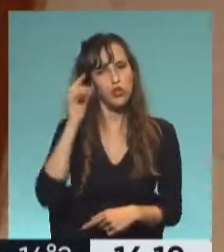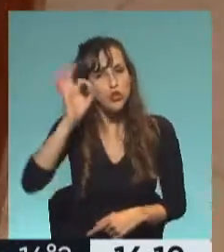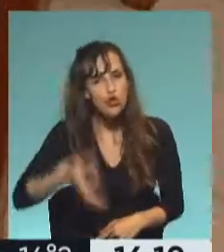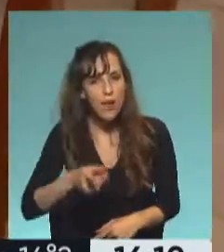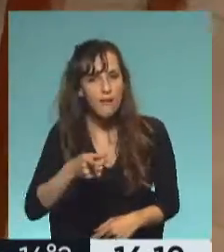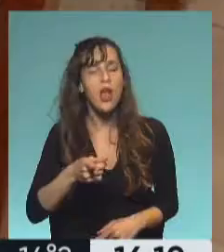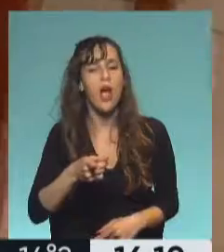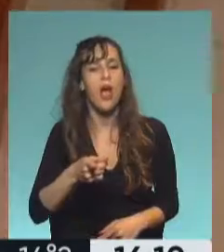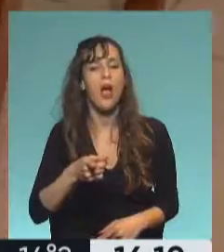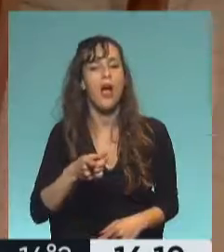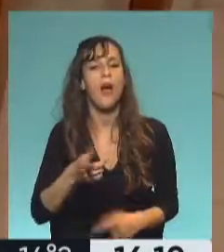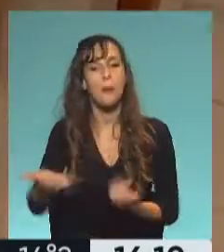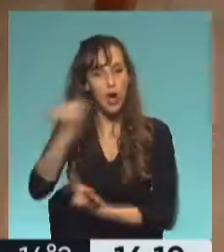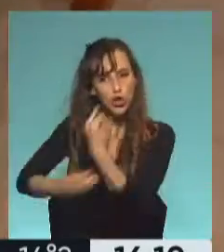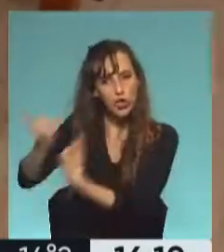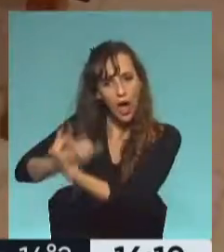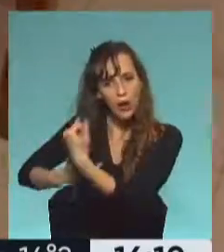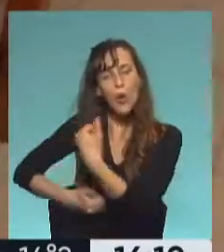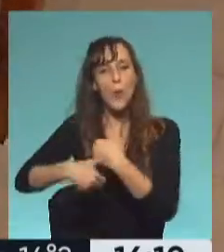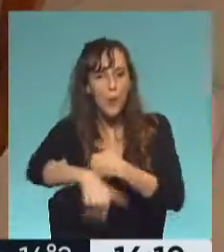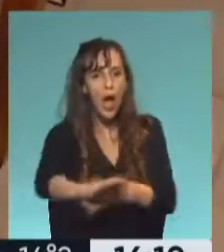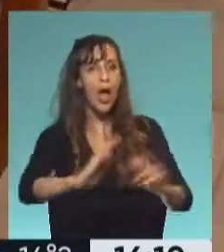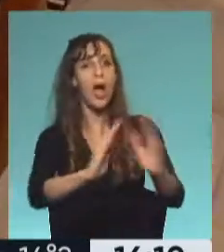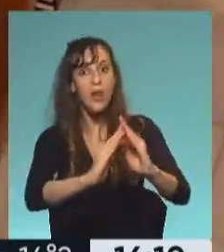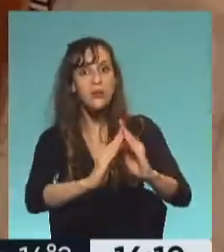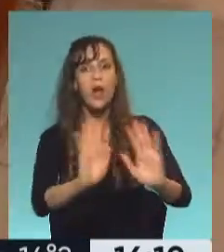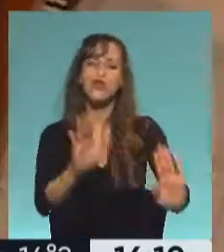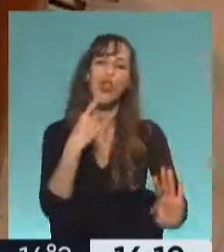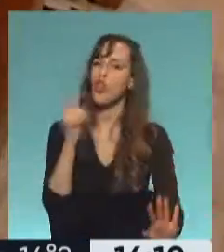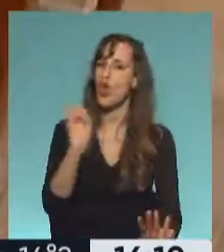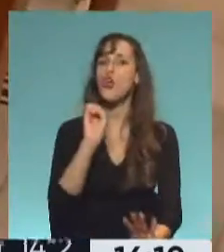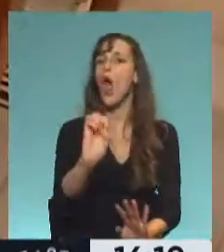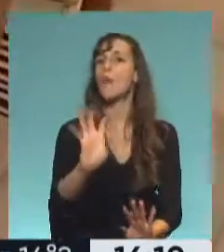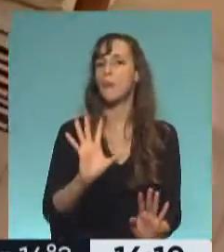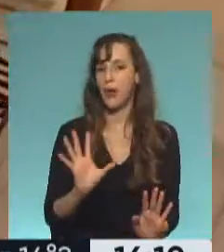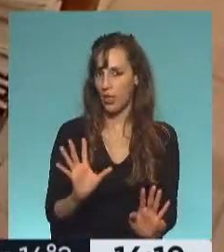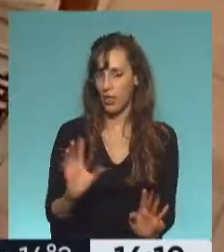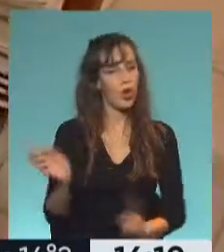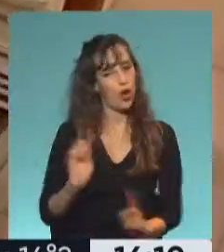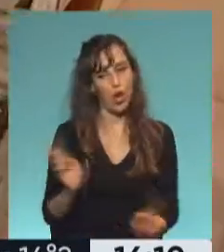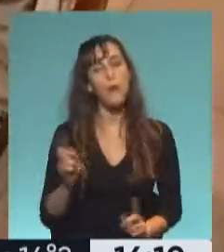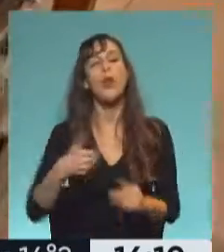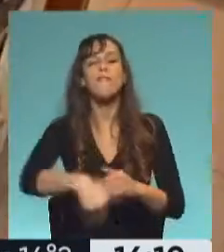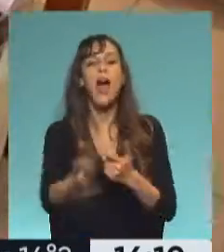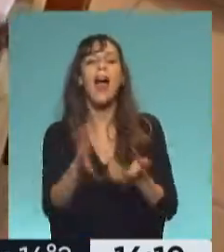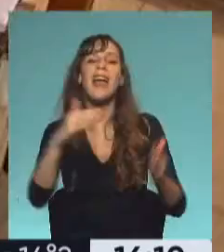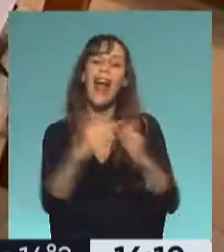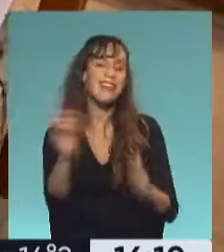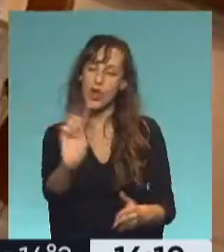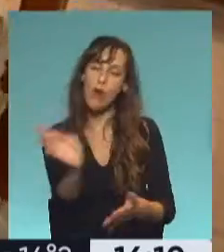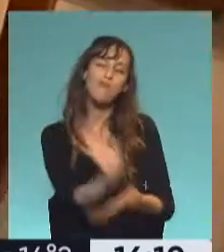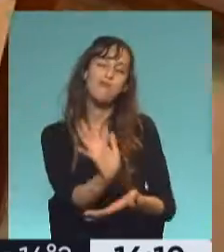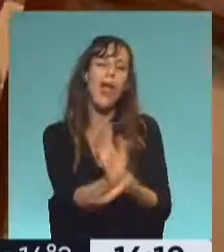poner una casa, no voy a dar el nombre para si no le hacemos publicidad, una casa... De comida rápida. Sí, norteamericana de